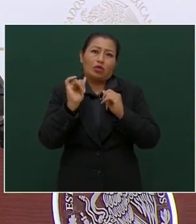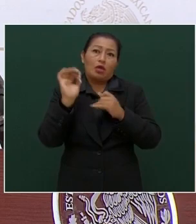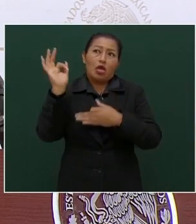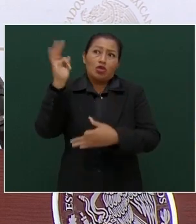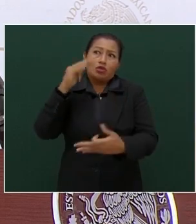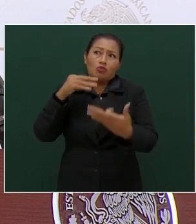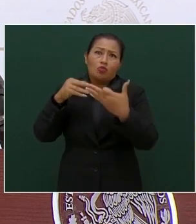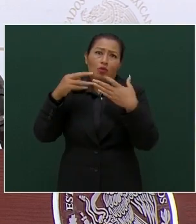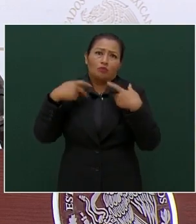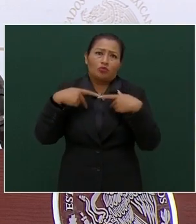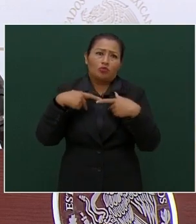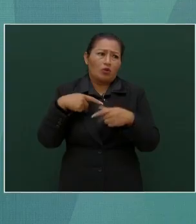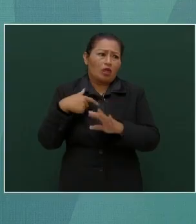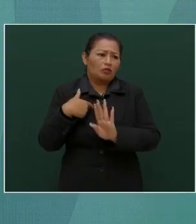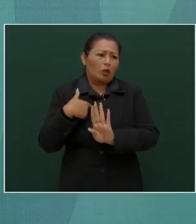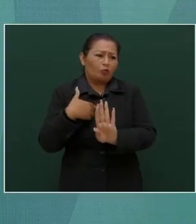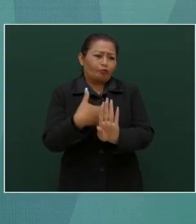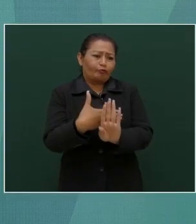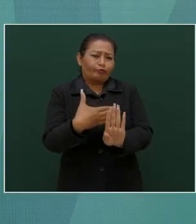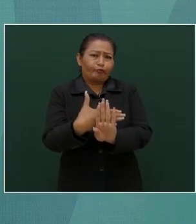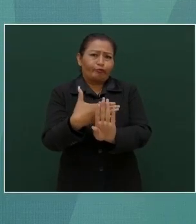contra,